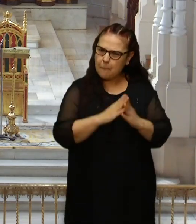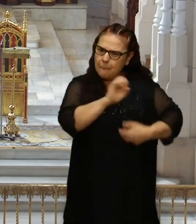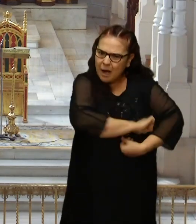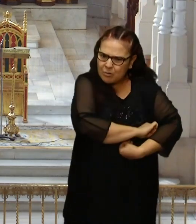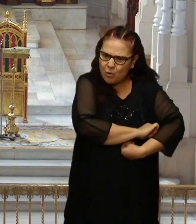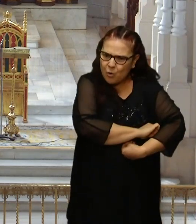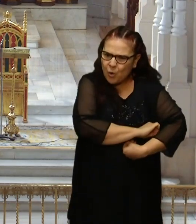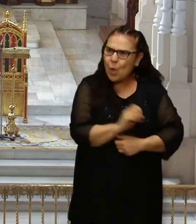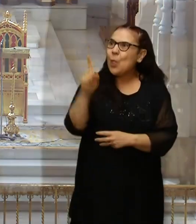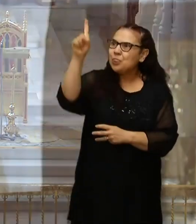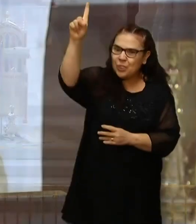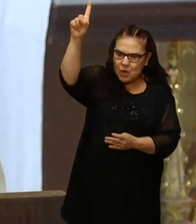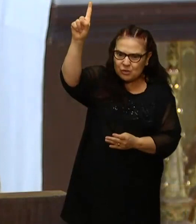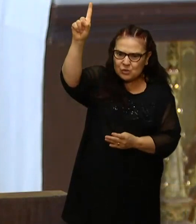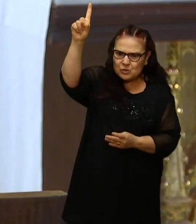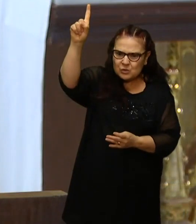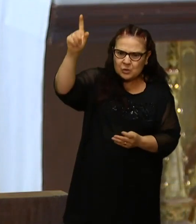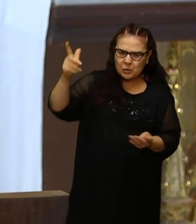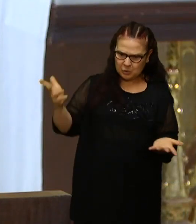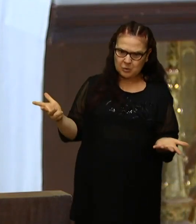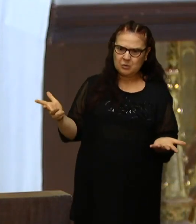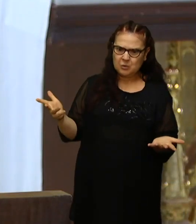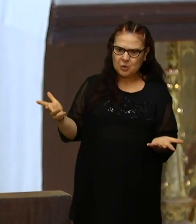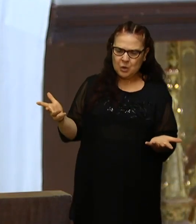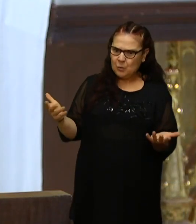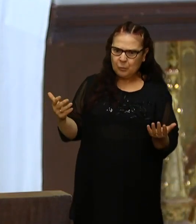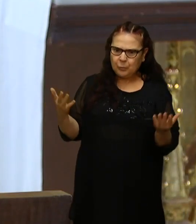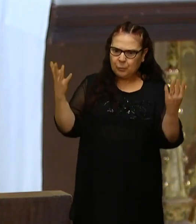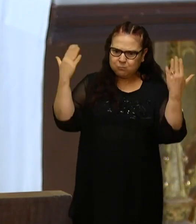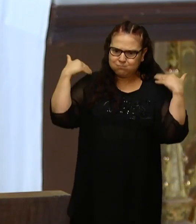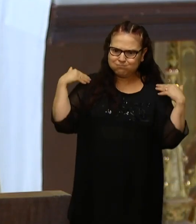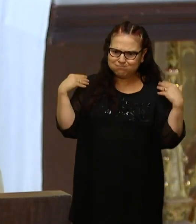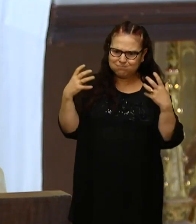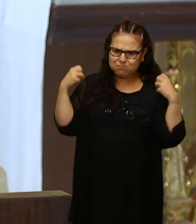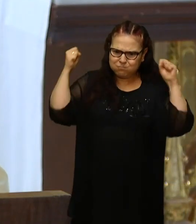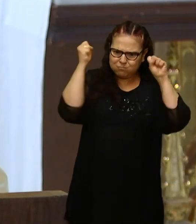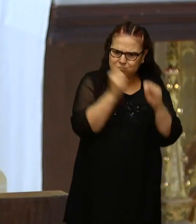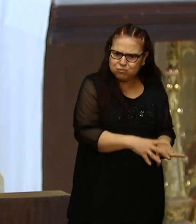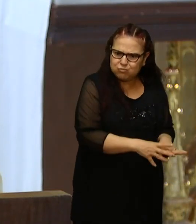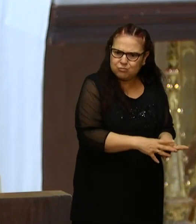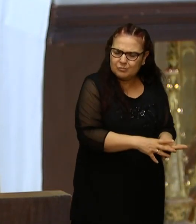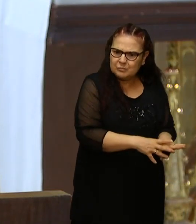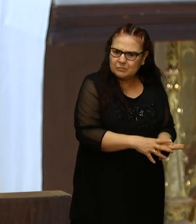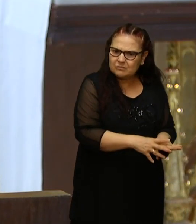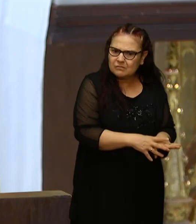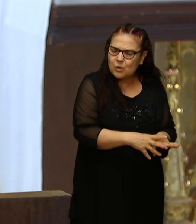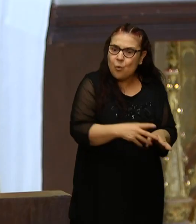Dios se despoje de su rango para hacerse uno de